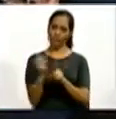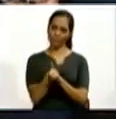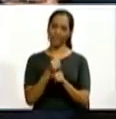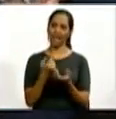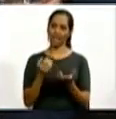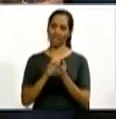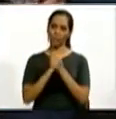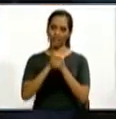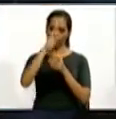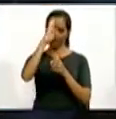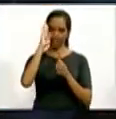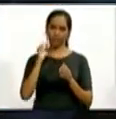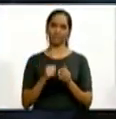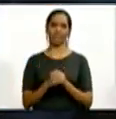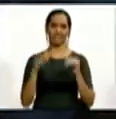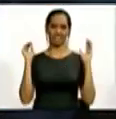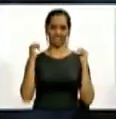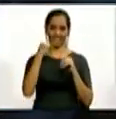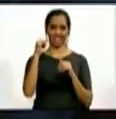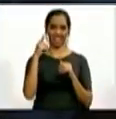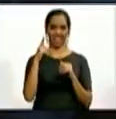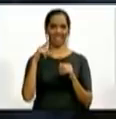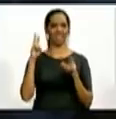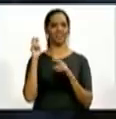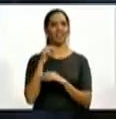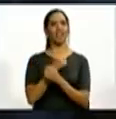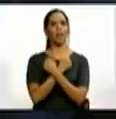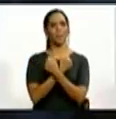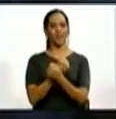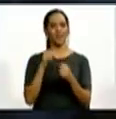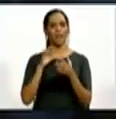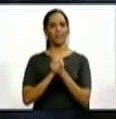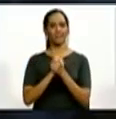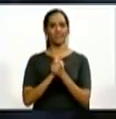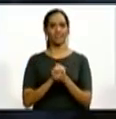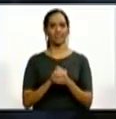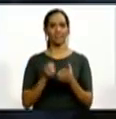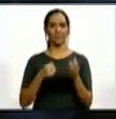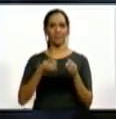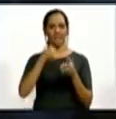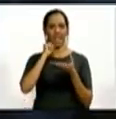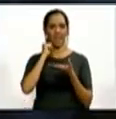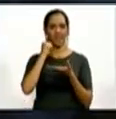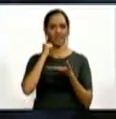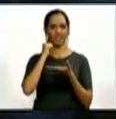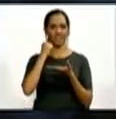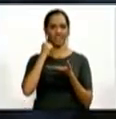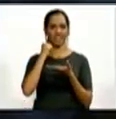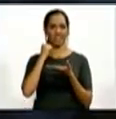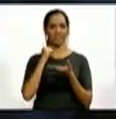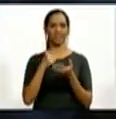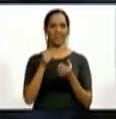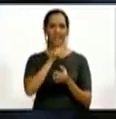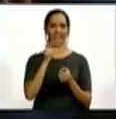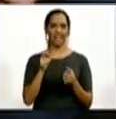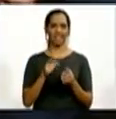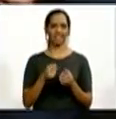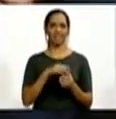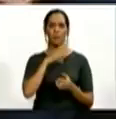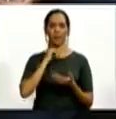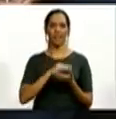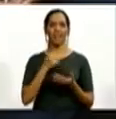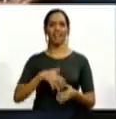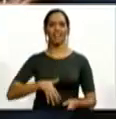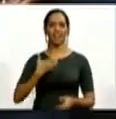de su casa. Y así se despide Zurda Conducta este viernes del amor. Me voy a beber con esta tacita de Darth Vader para que la gente se muera la rabia.